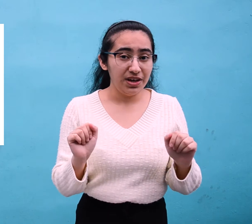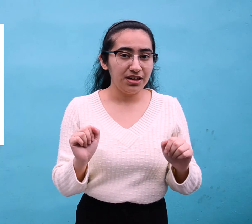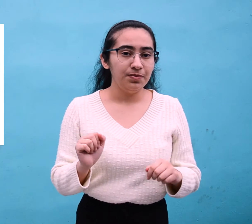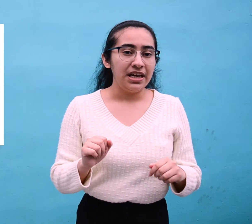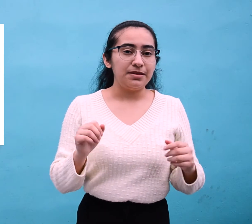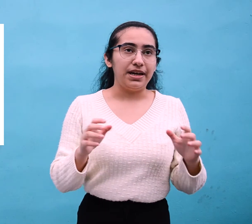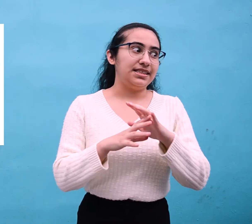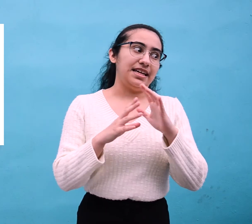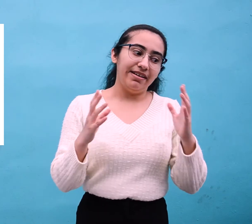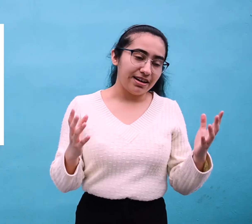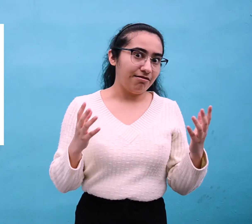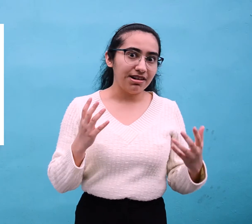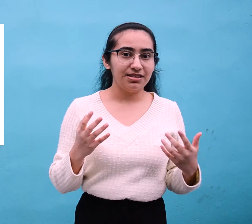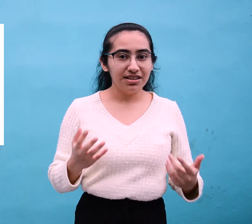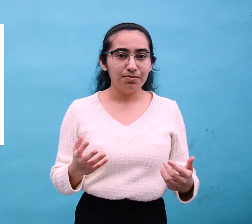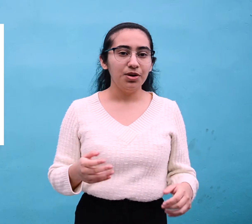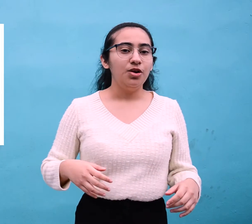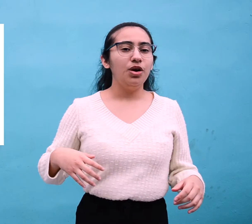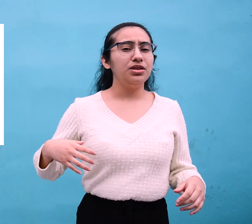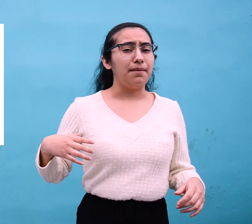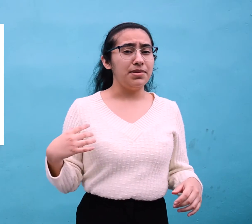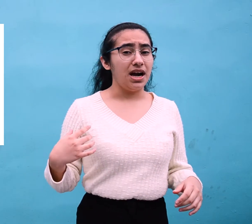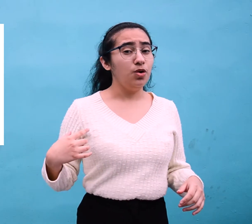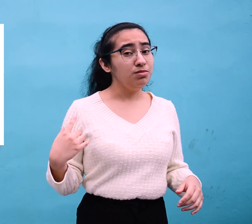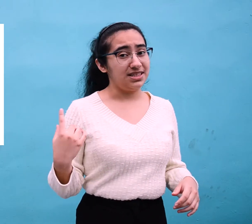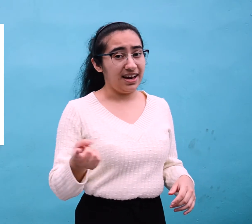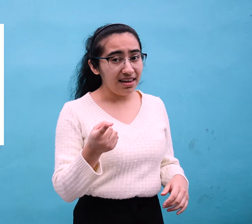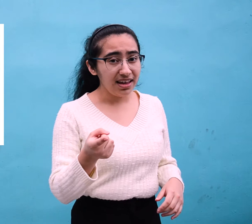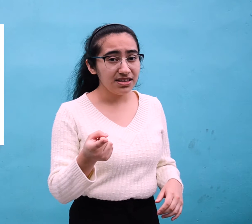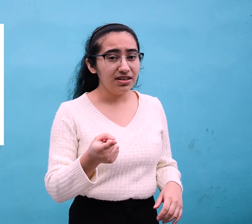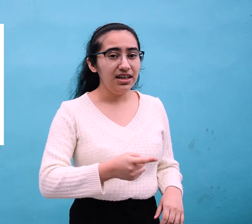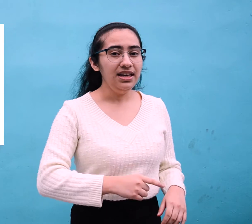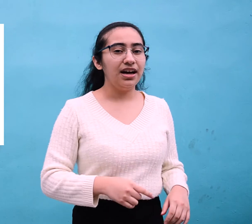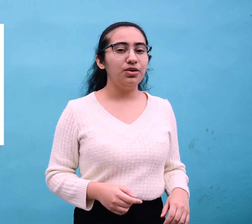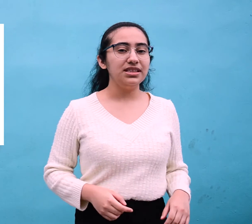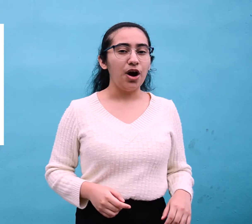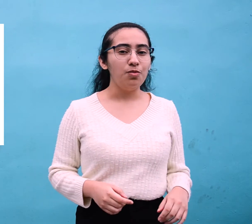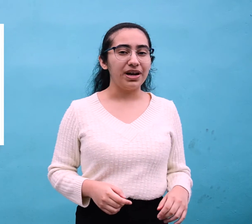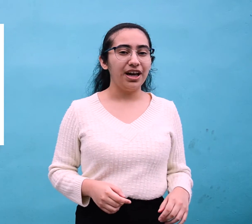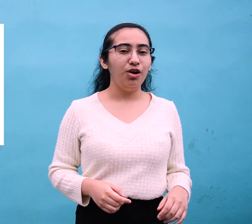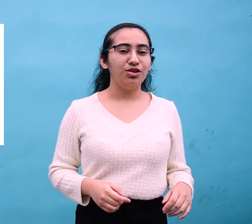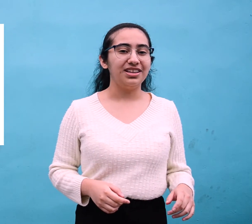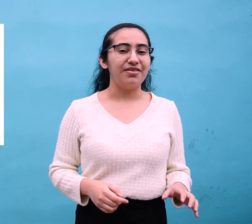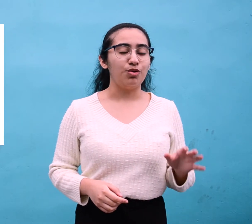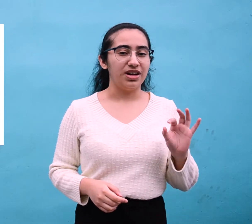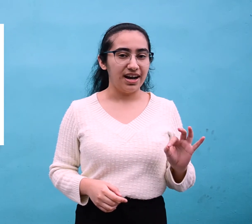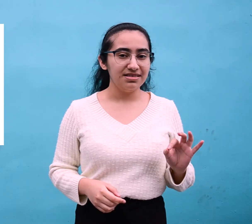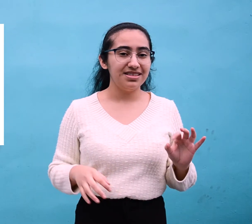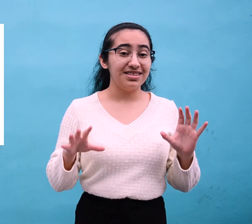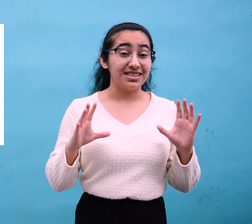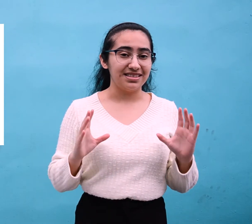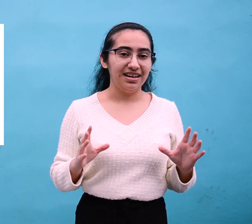página de gobierno espera saber cuánto tiempo luego te envían un mensaje de texto y acudes a un parque o dónde te